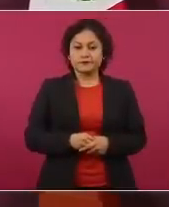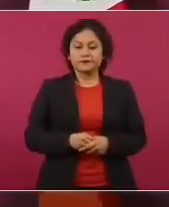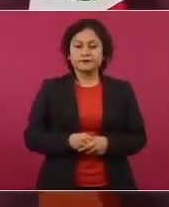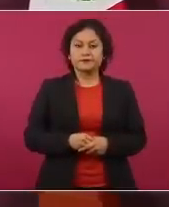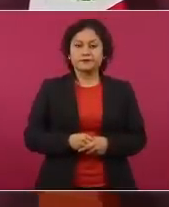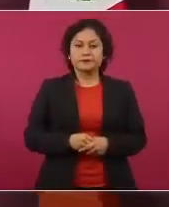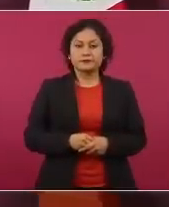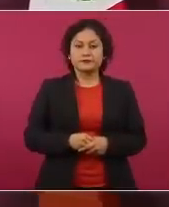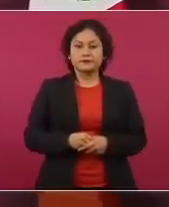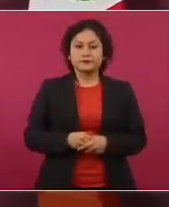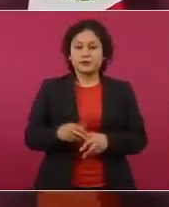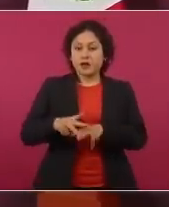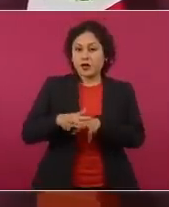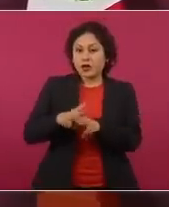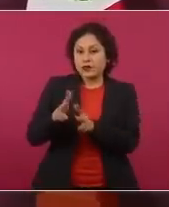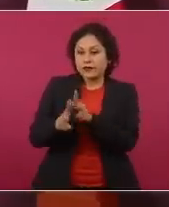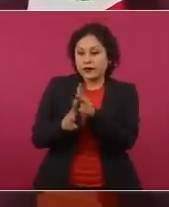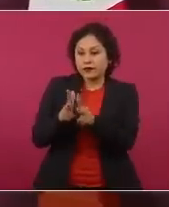los trenes